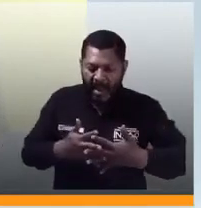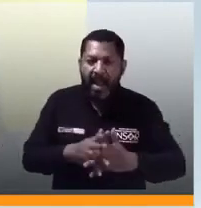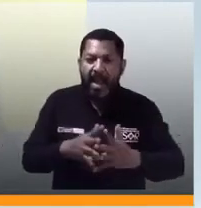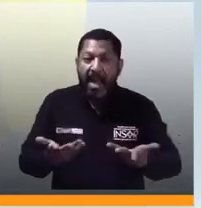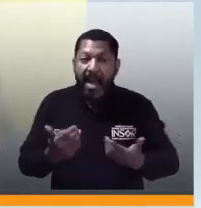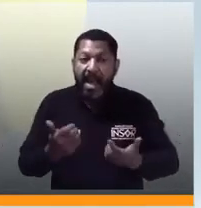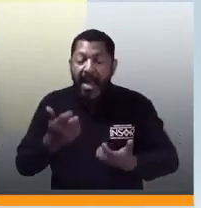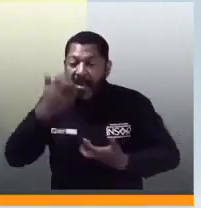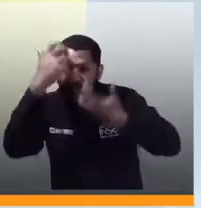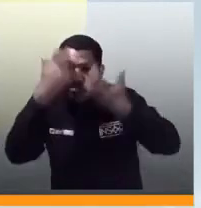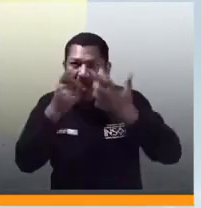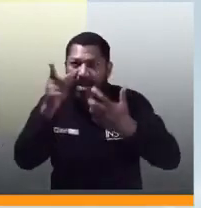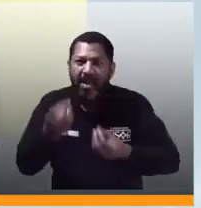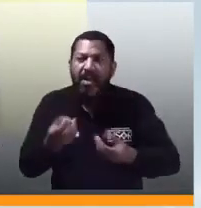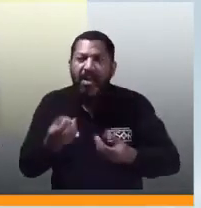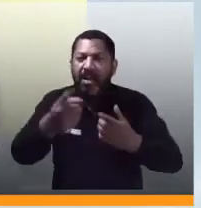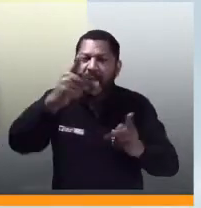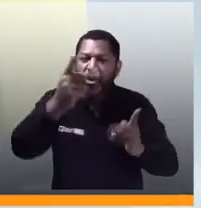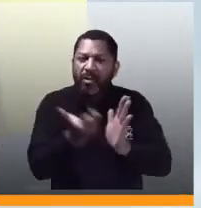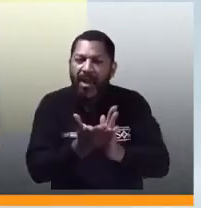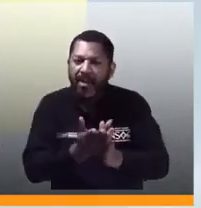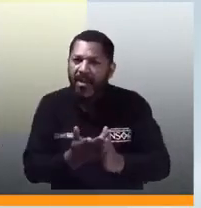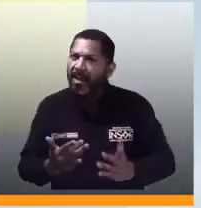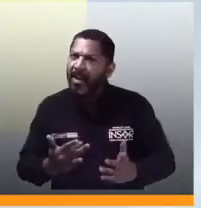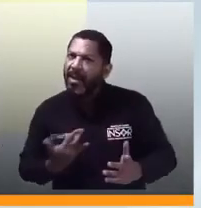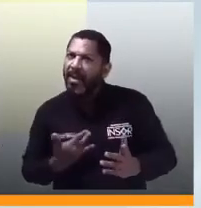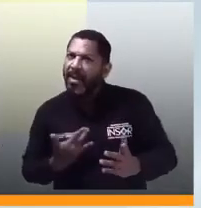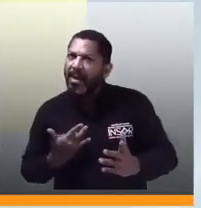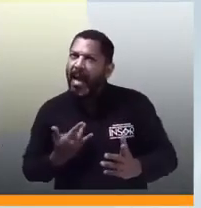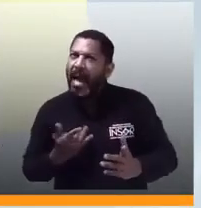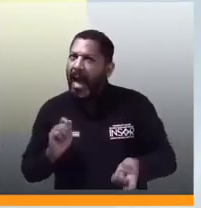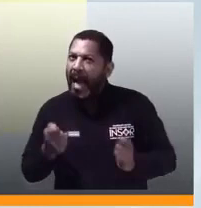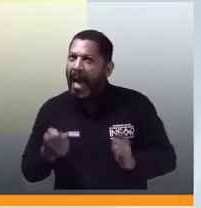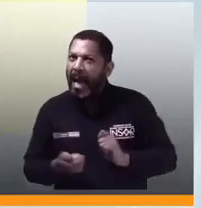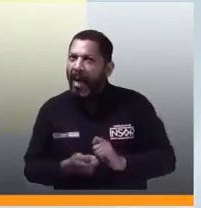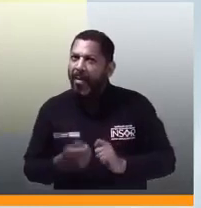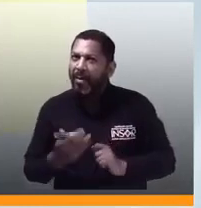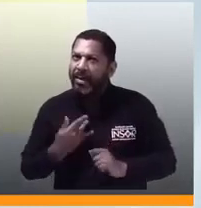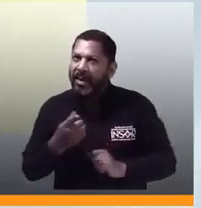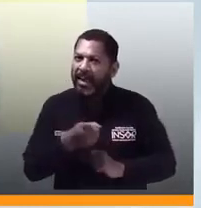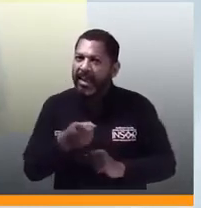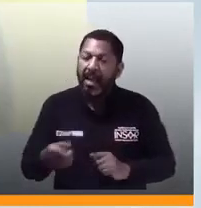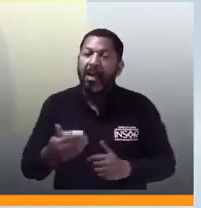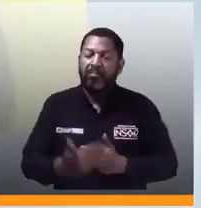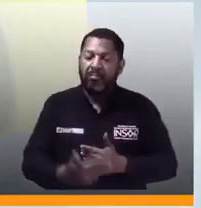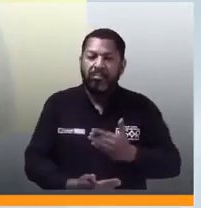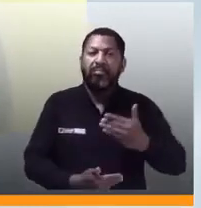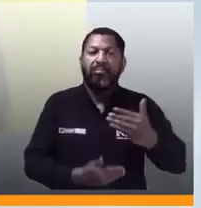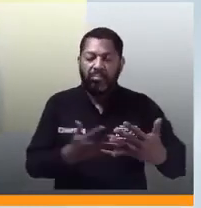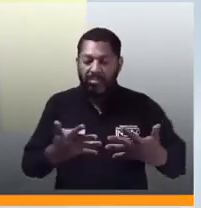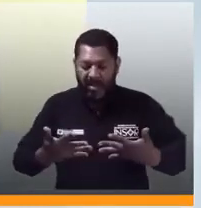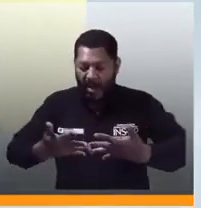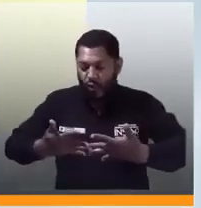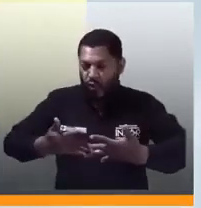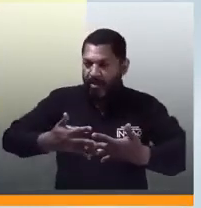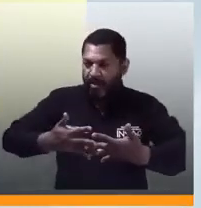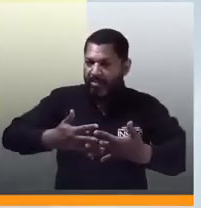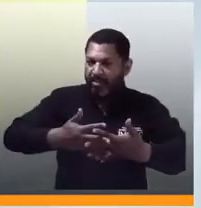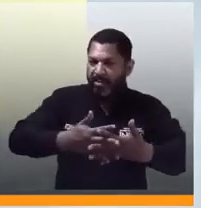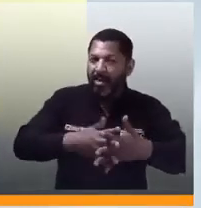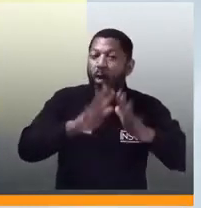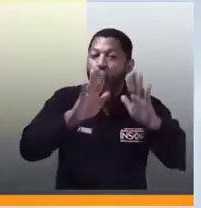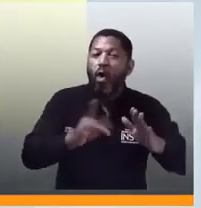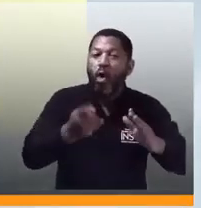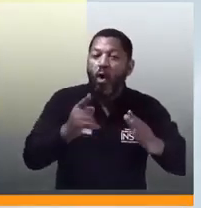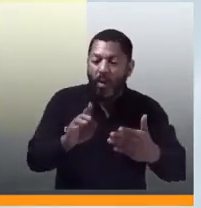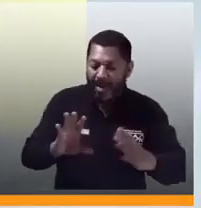cómo es aceptado eso por los estudiantes, y de esa misma manera ir ajustando el